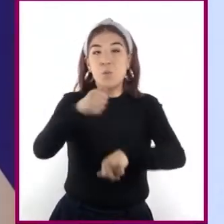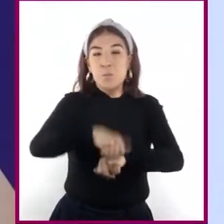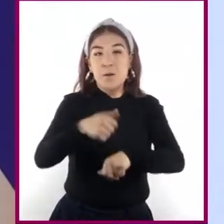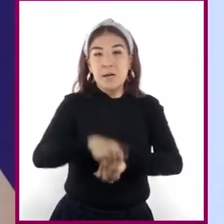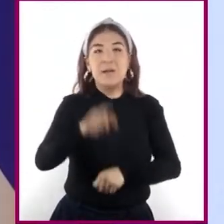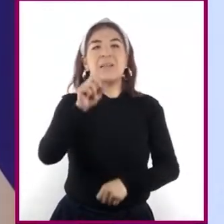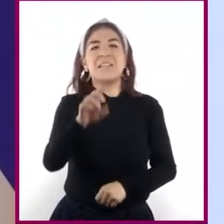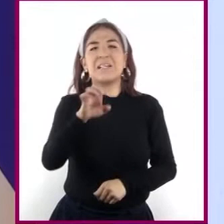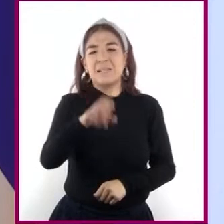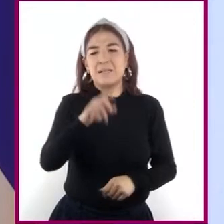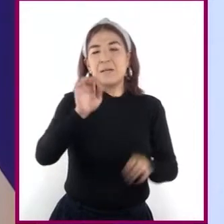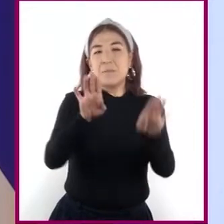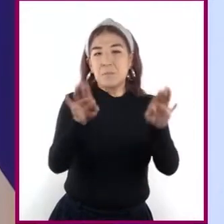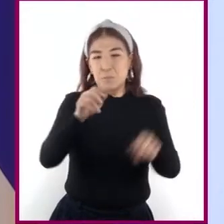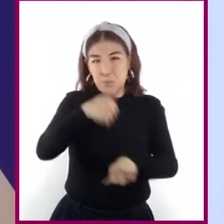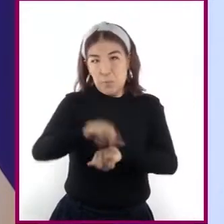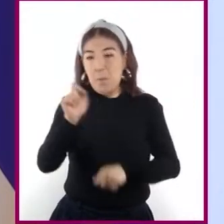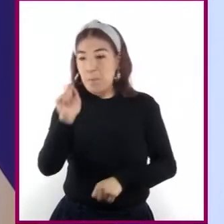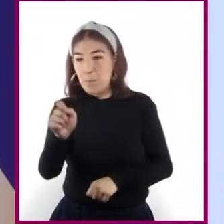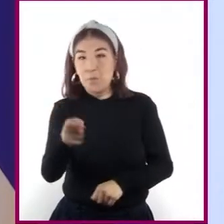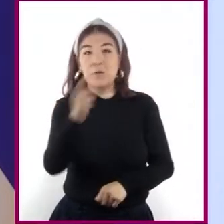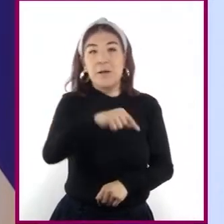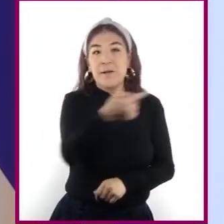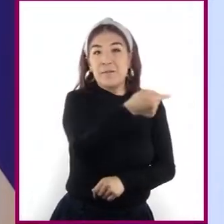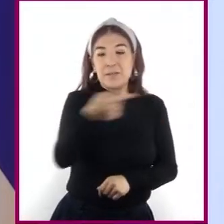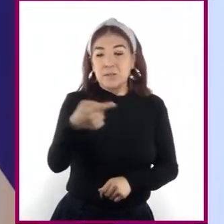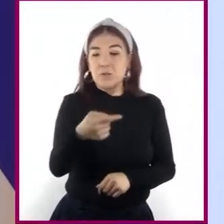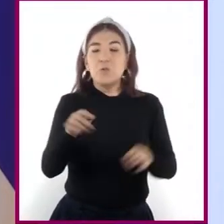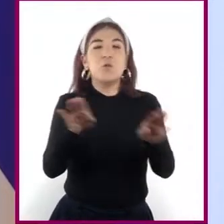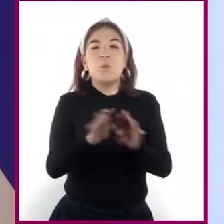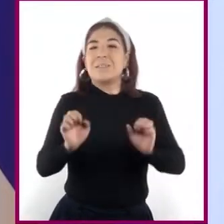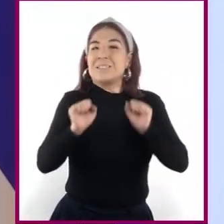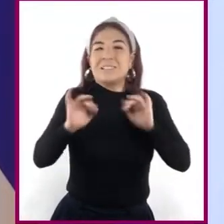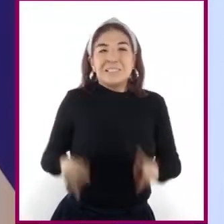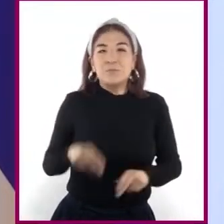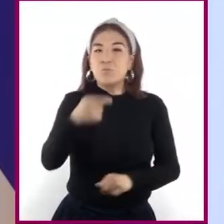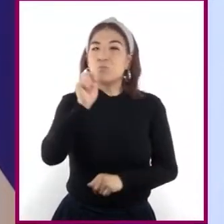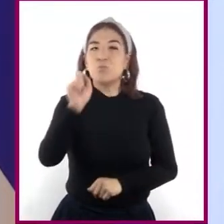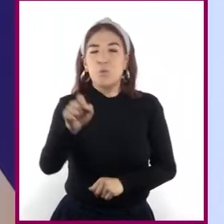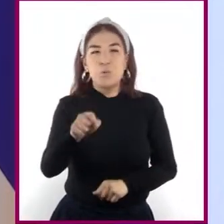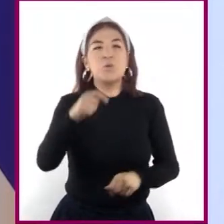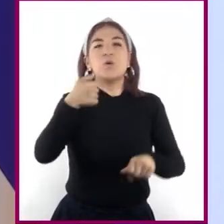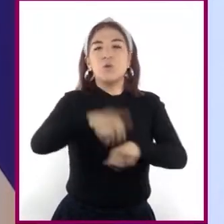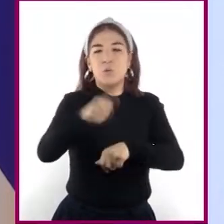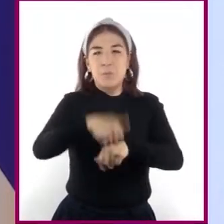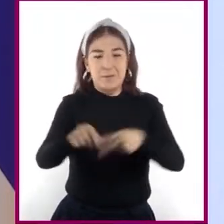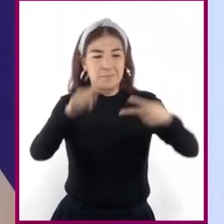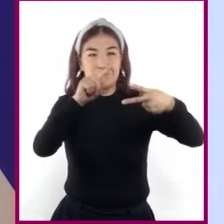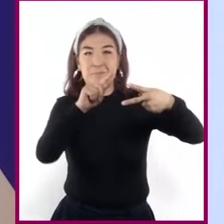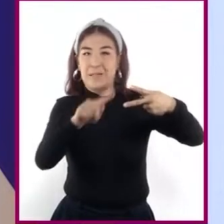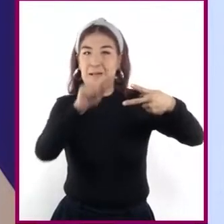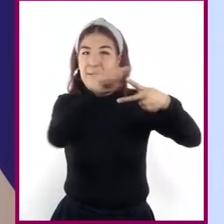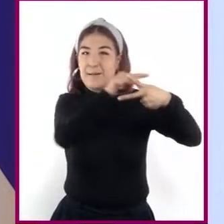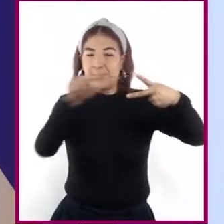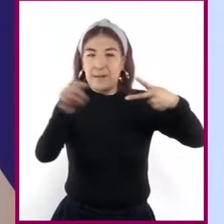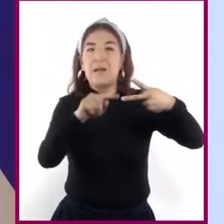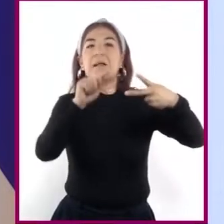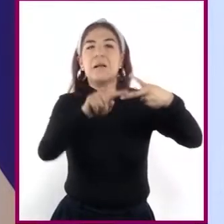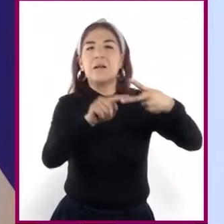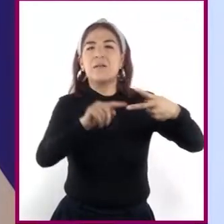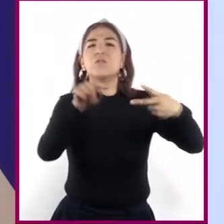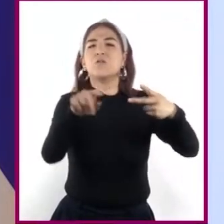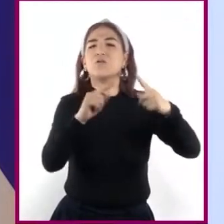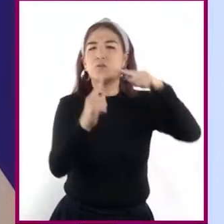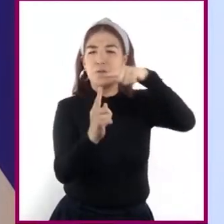fracción, colocamos las cifras del numerador decimal sin el punto en el numerador y como denominador debemos de colocar